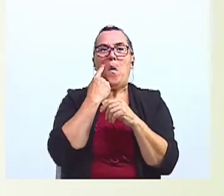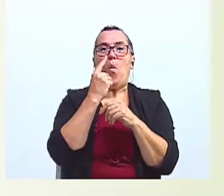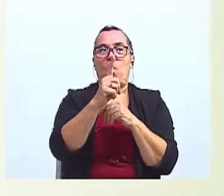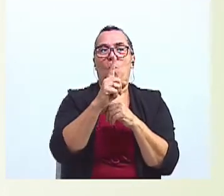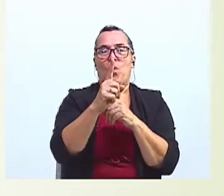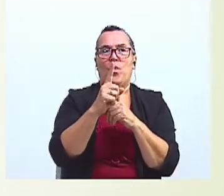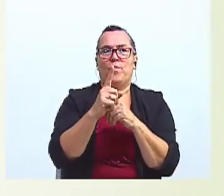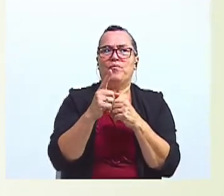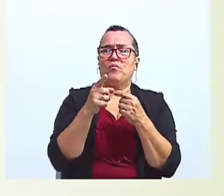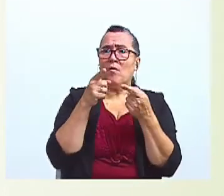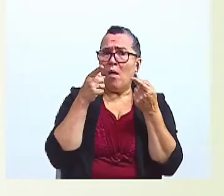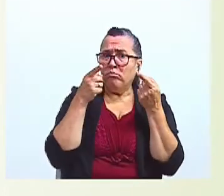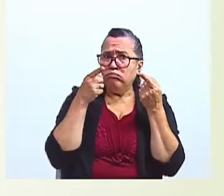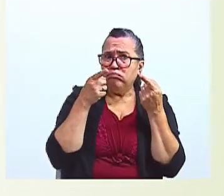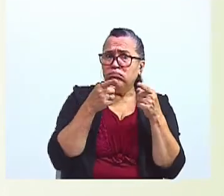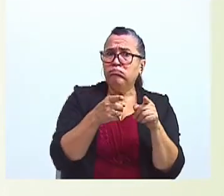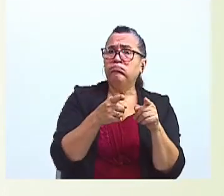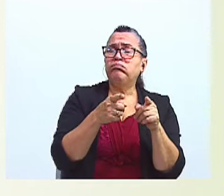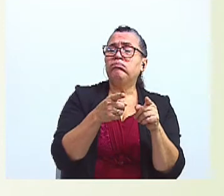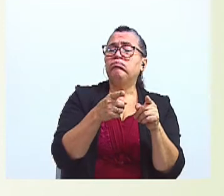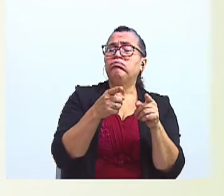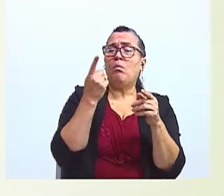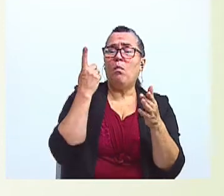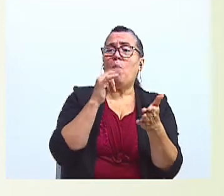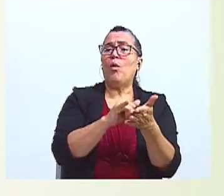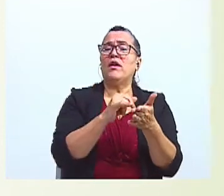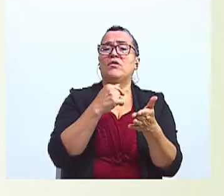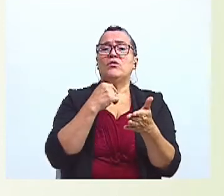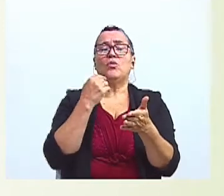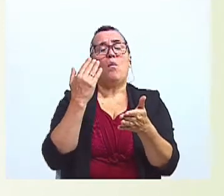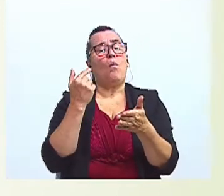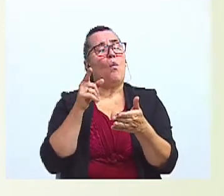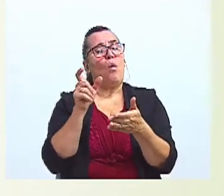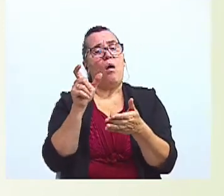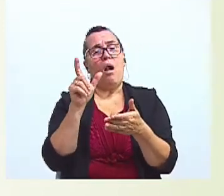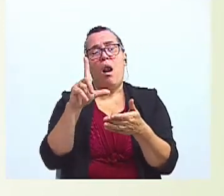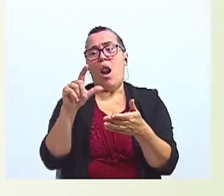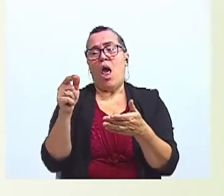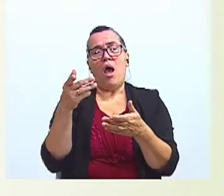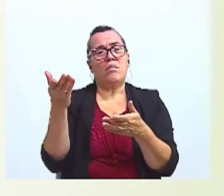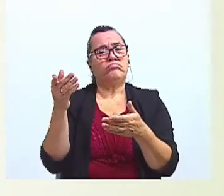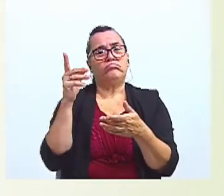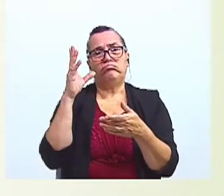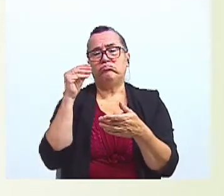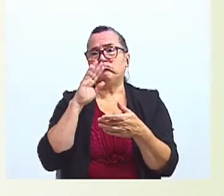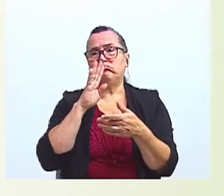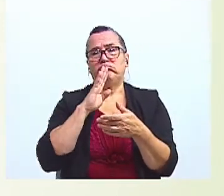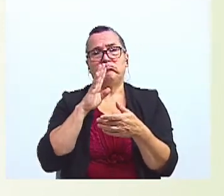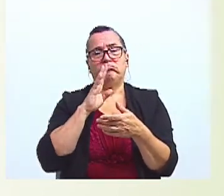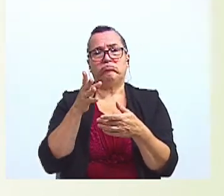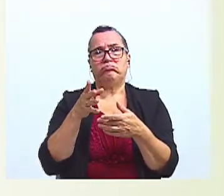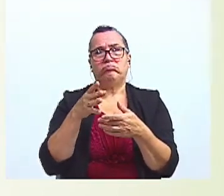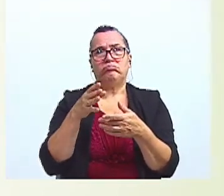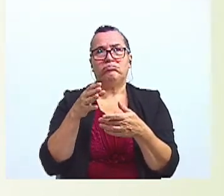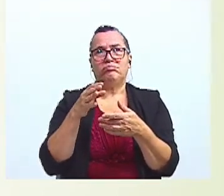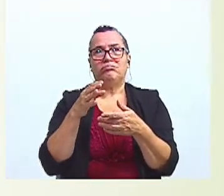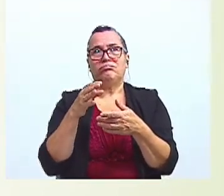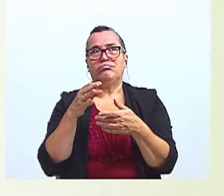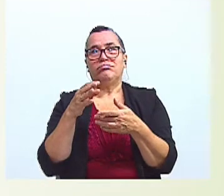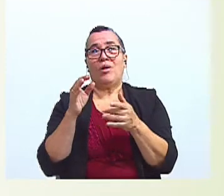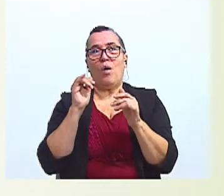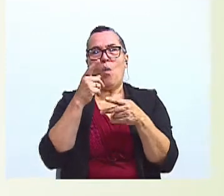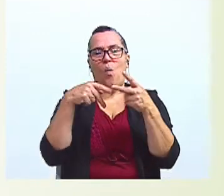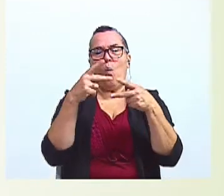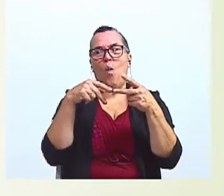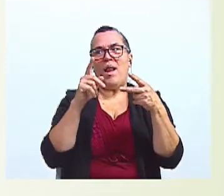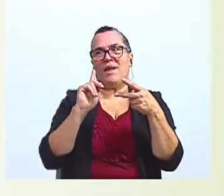Fue la causa por la que no habló o fue la causa porque no habló. Se puede decir cualquiera